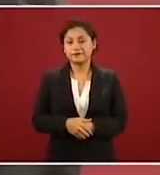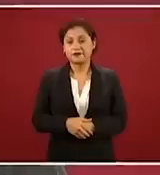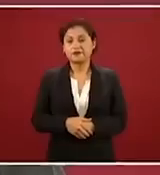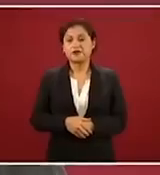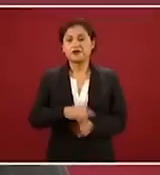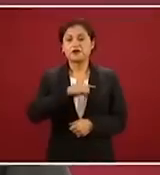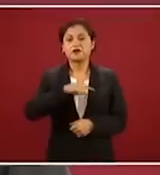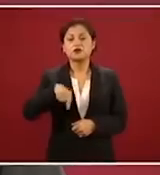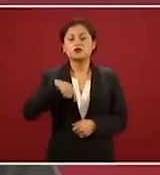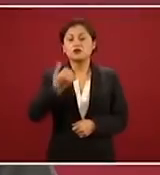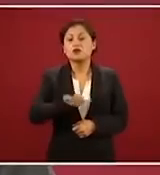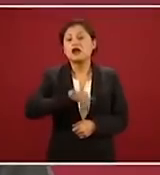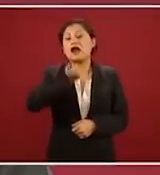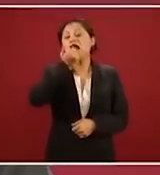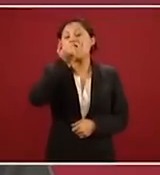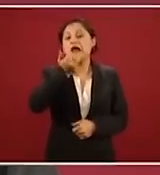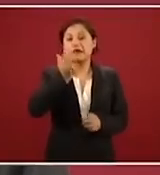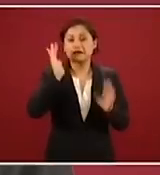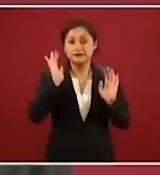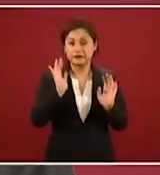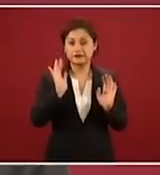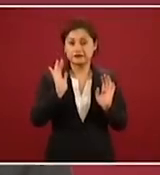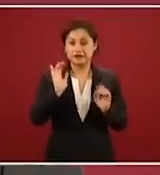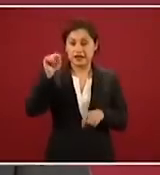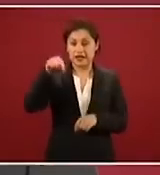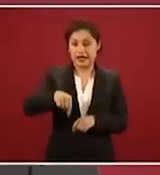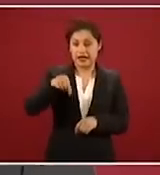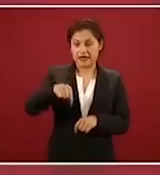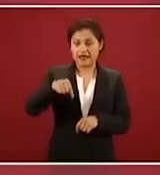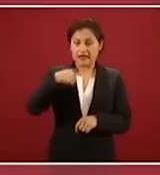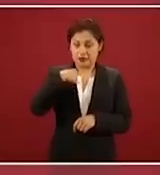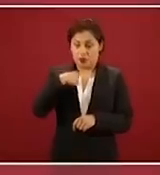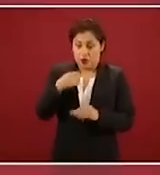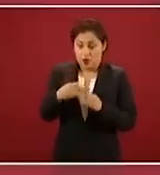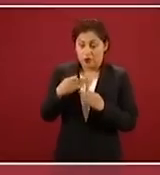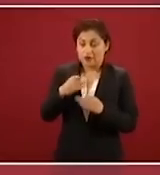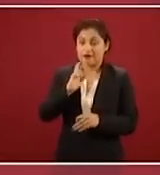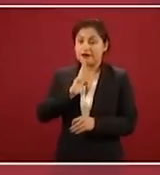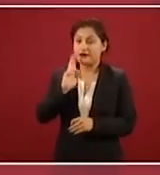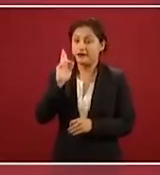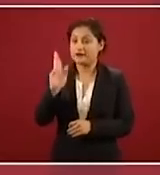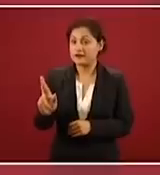cometiéramos un error, que aquí en lo que te estoy contestando